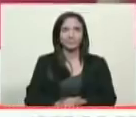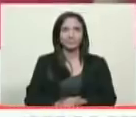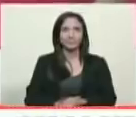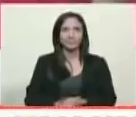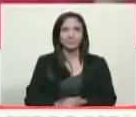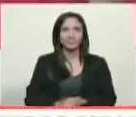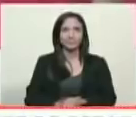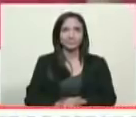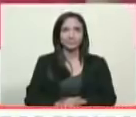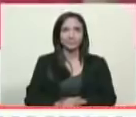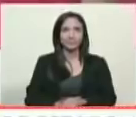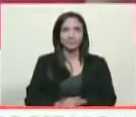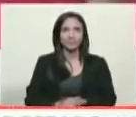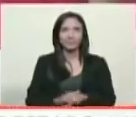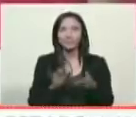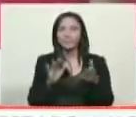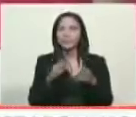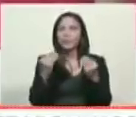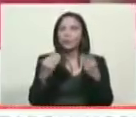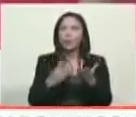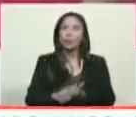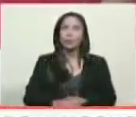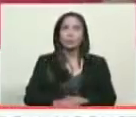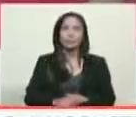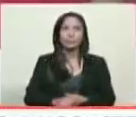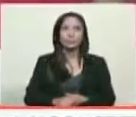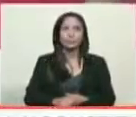¿Cómo es que decía el comandante Zulia, yo estoy con vos?